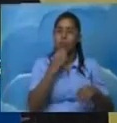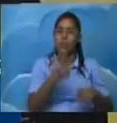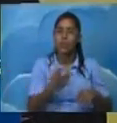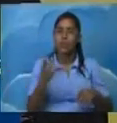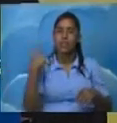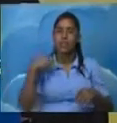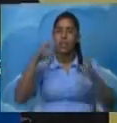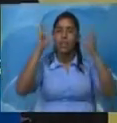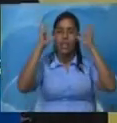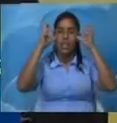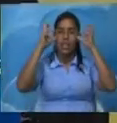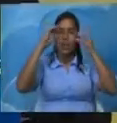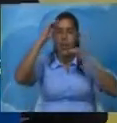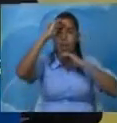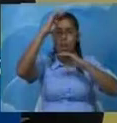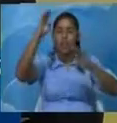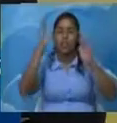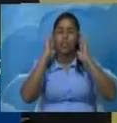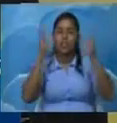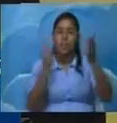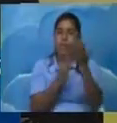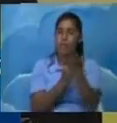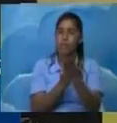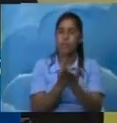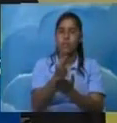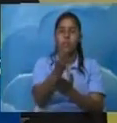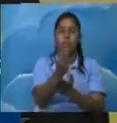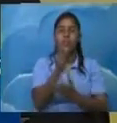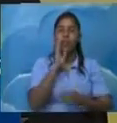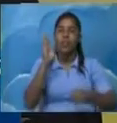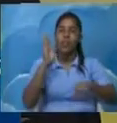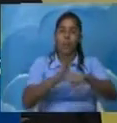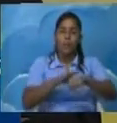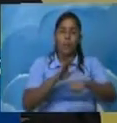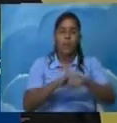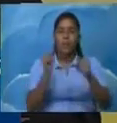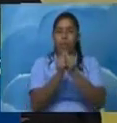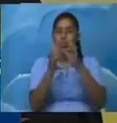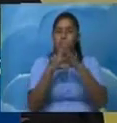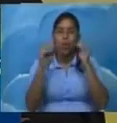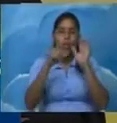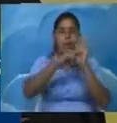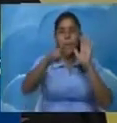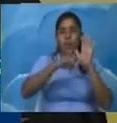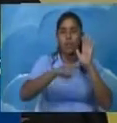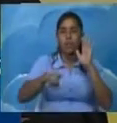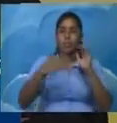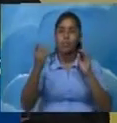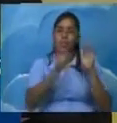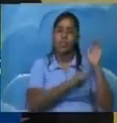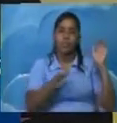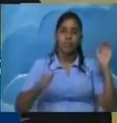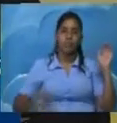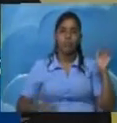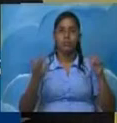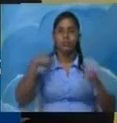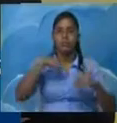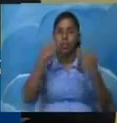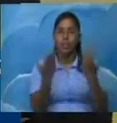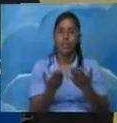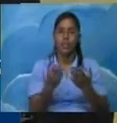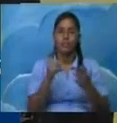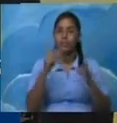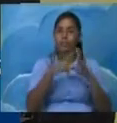que oír atentamente, fielmente y cumplir con los mandamientos que el Señor nos da.